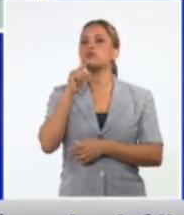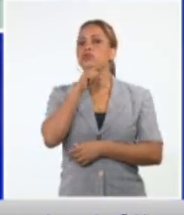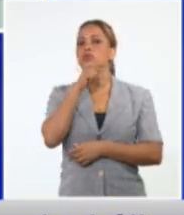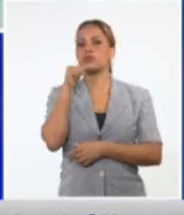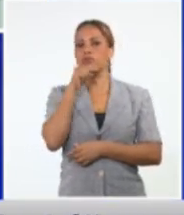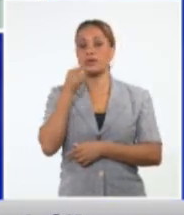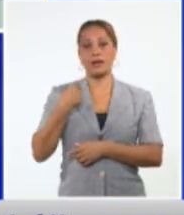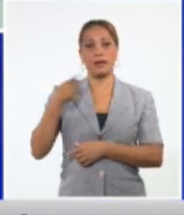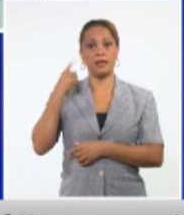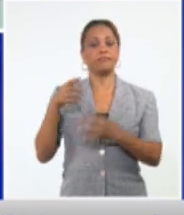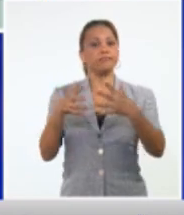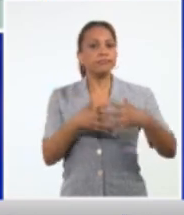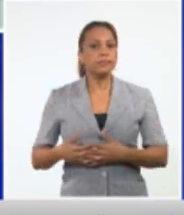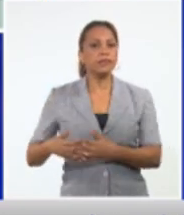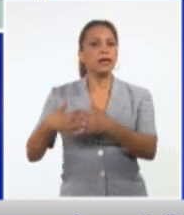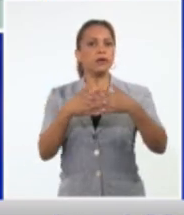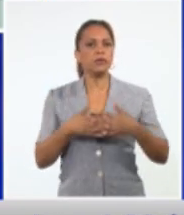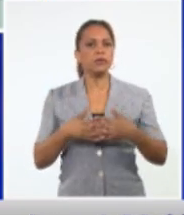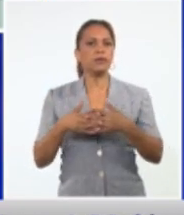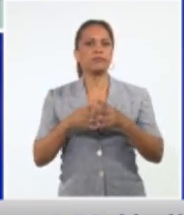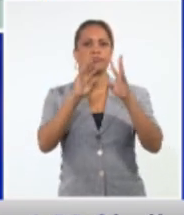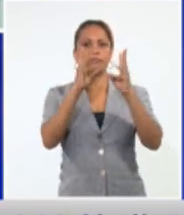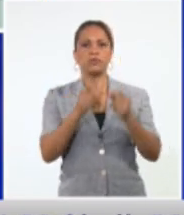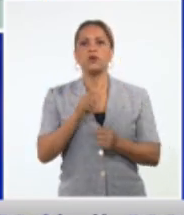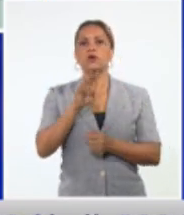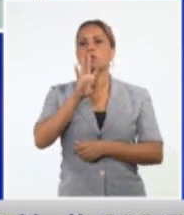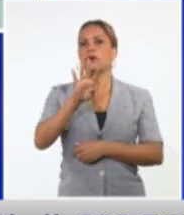Unidos con